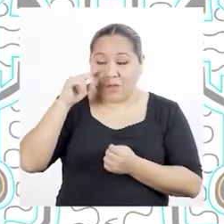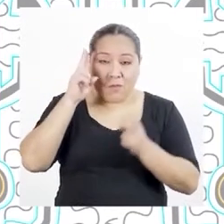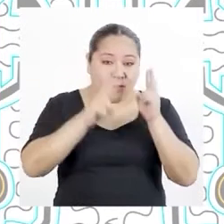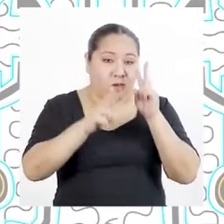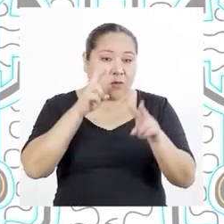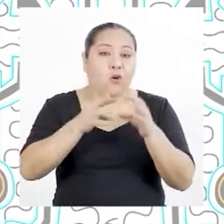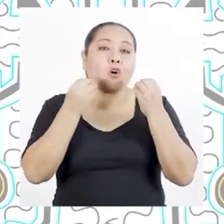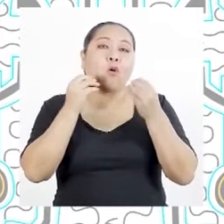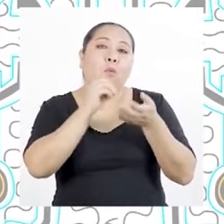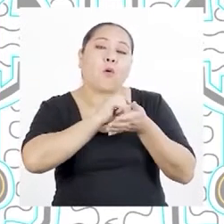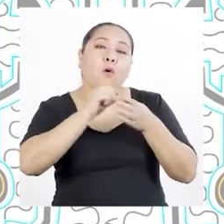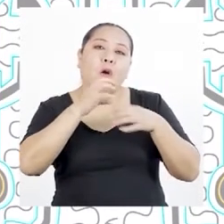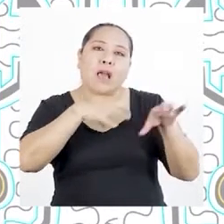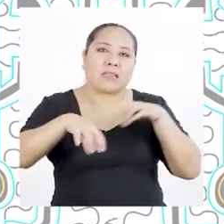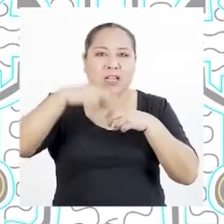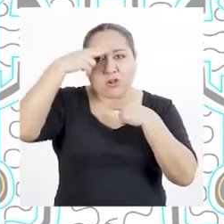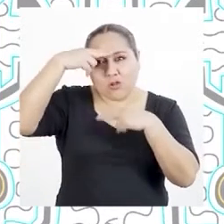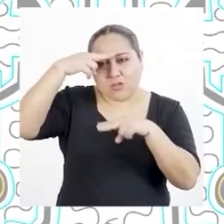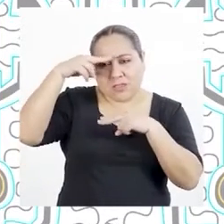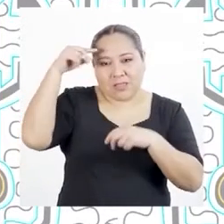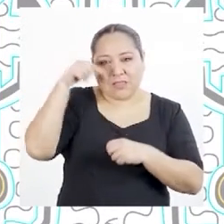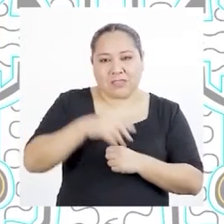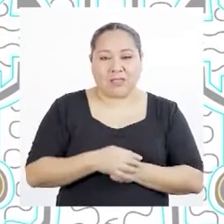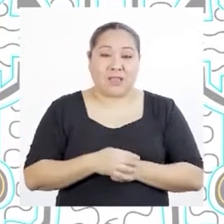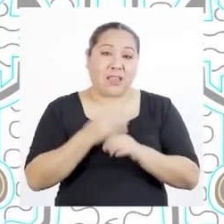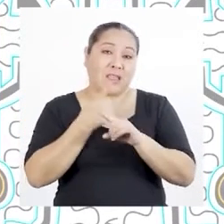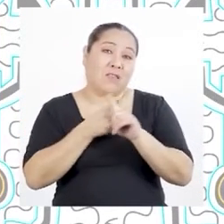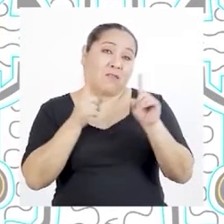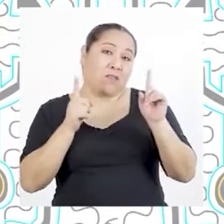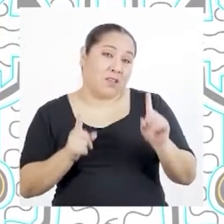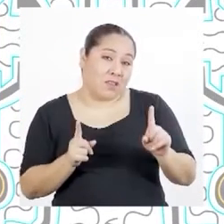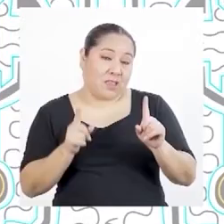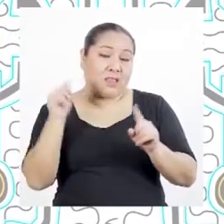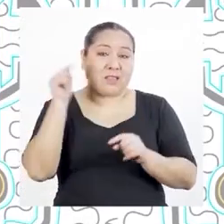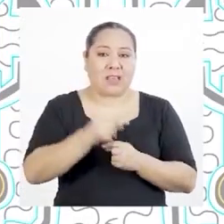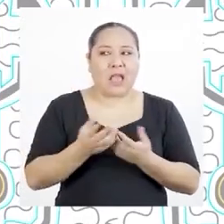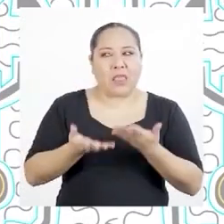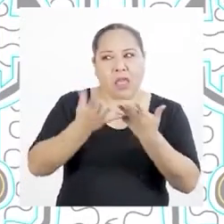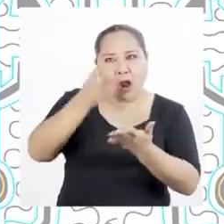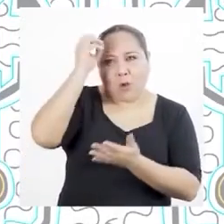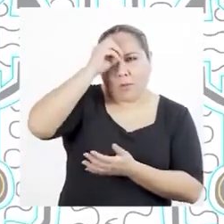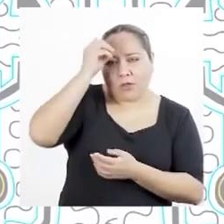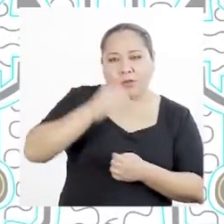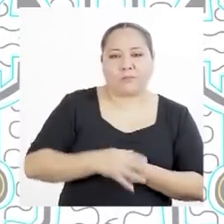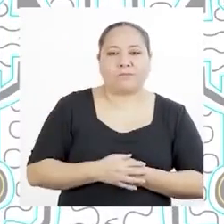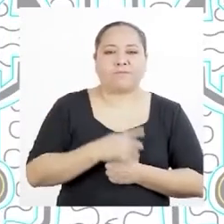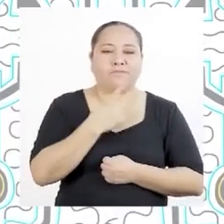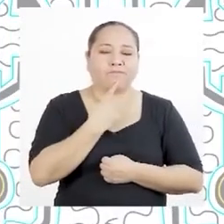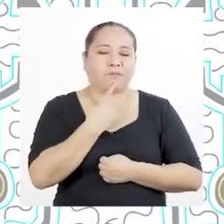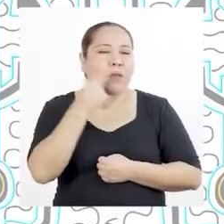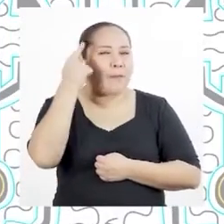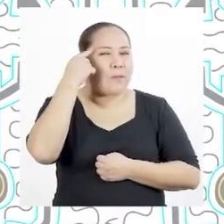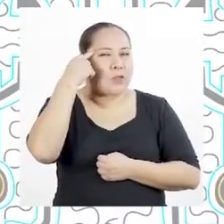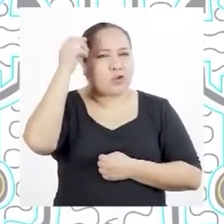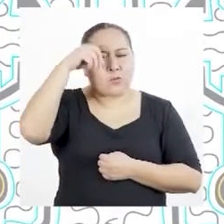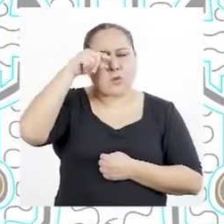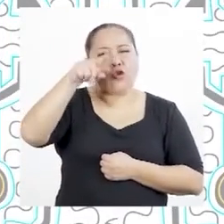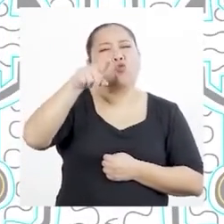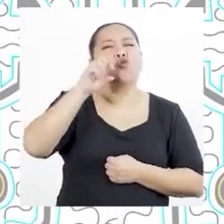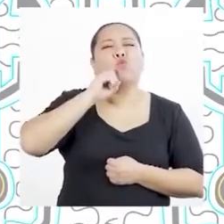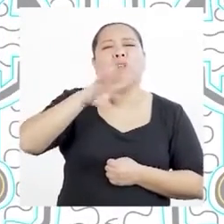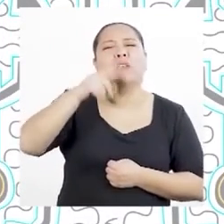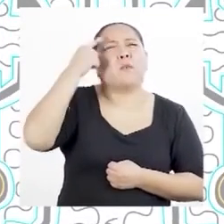vimos cómo hacer una noticia y es distinto a dar una opinión. Creo que una opinión es decir lo que